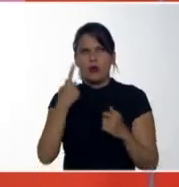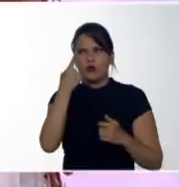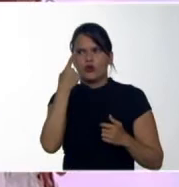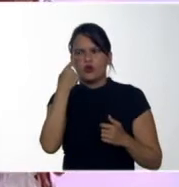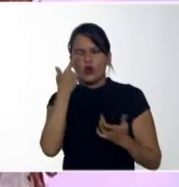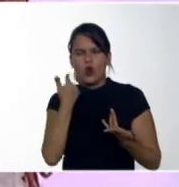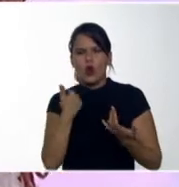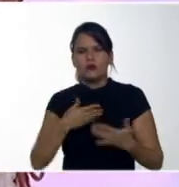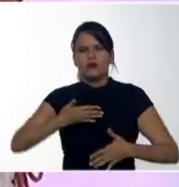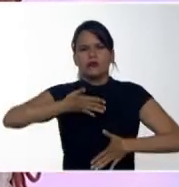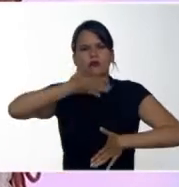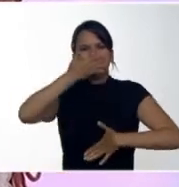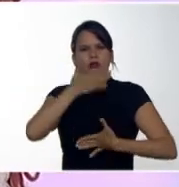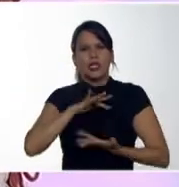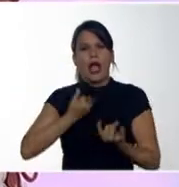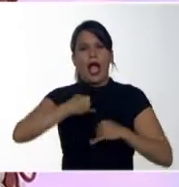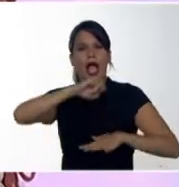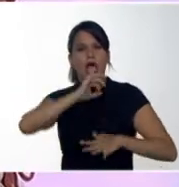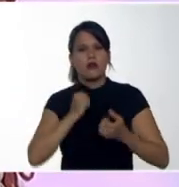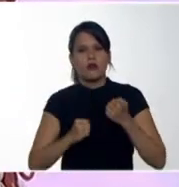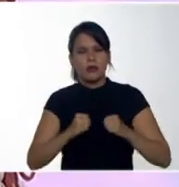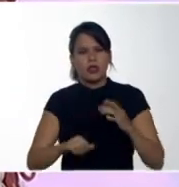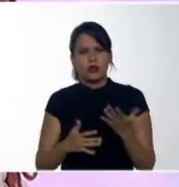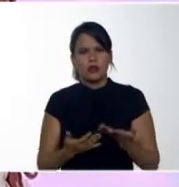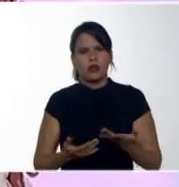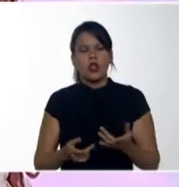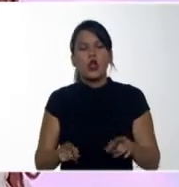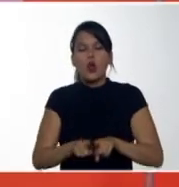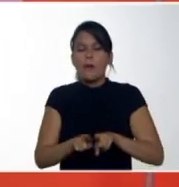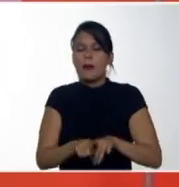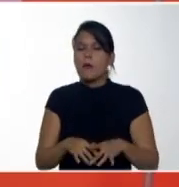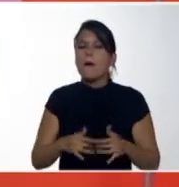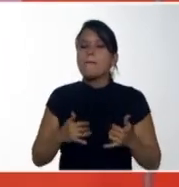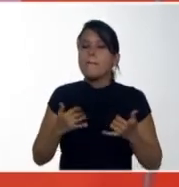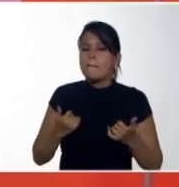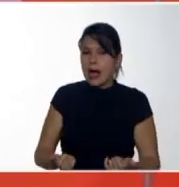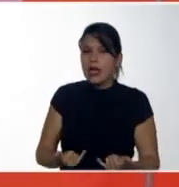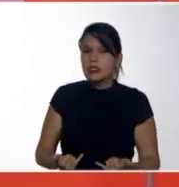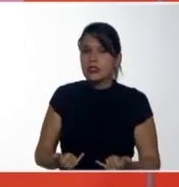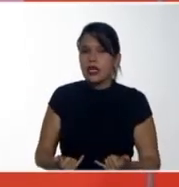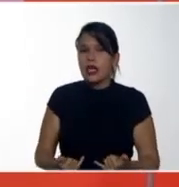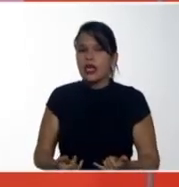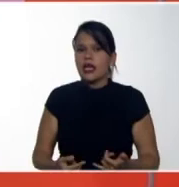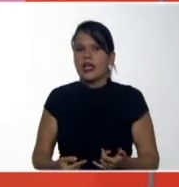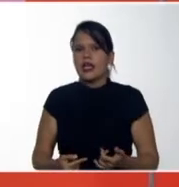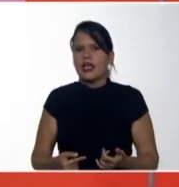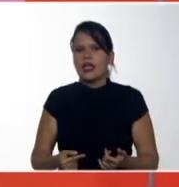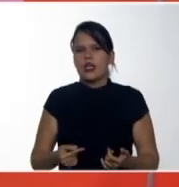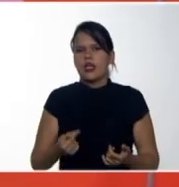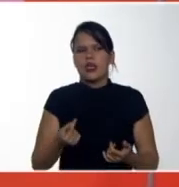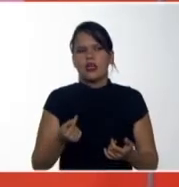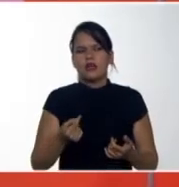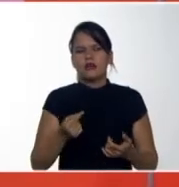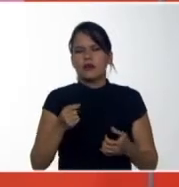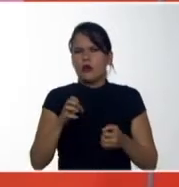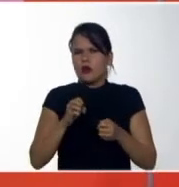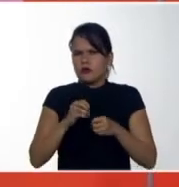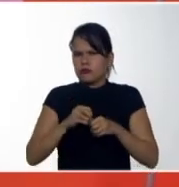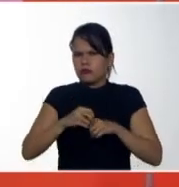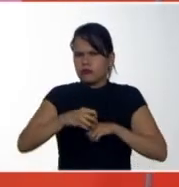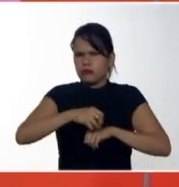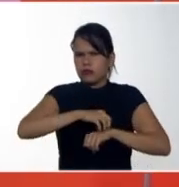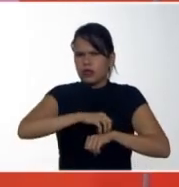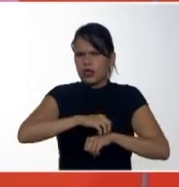hay movimiento. Ocurre lo mismo en estas, de manera molecular, en un estado sólido. Y además,